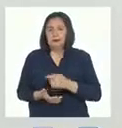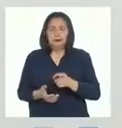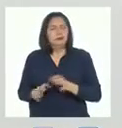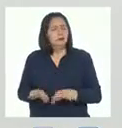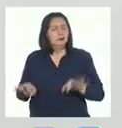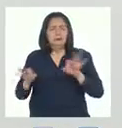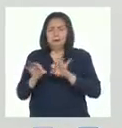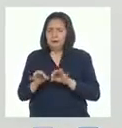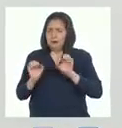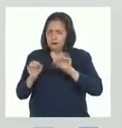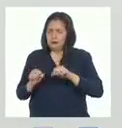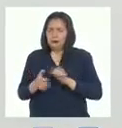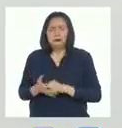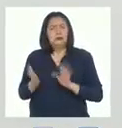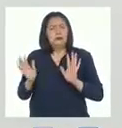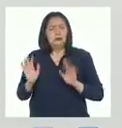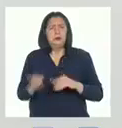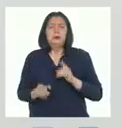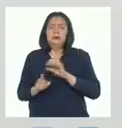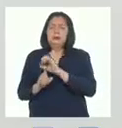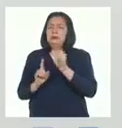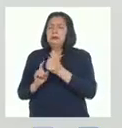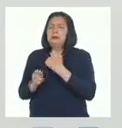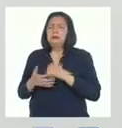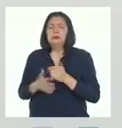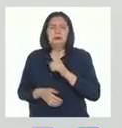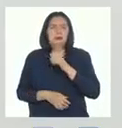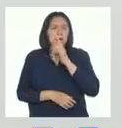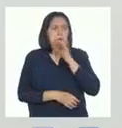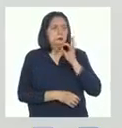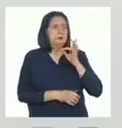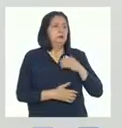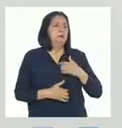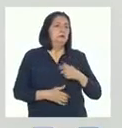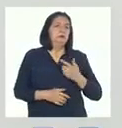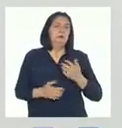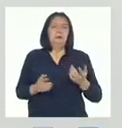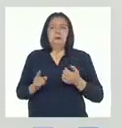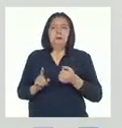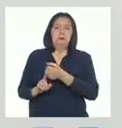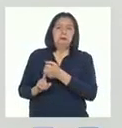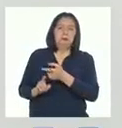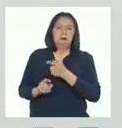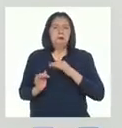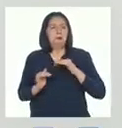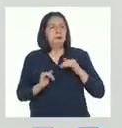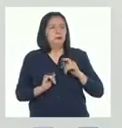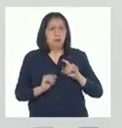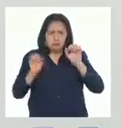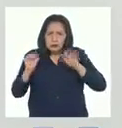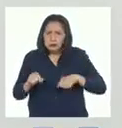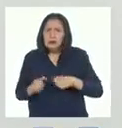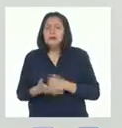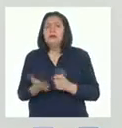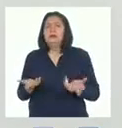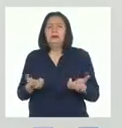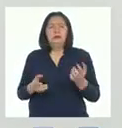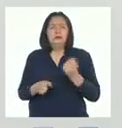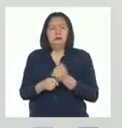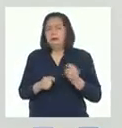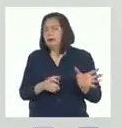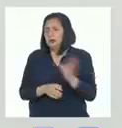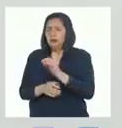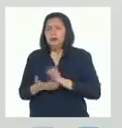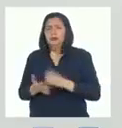Es importante dejar de ser una sociedad que se calle ante las injusticias. Es tarea de todas y todos formar